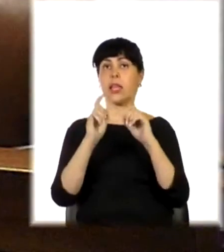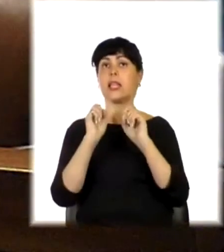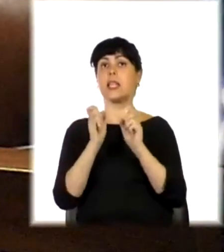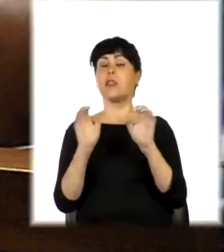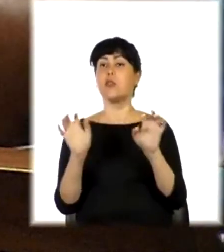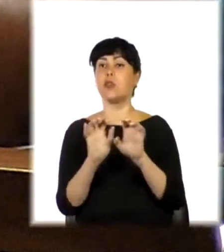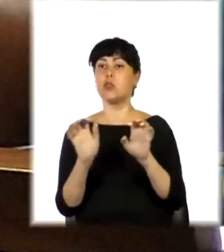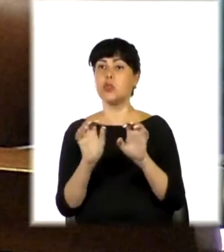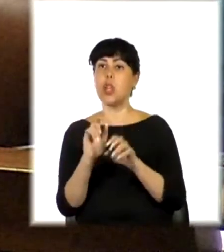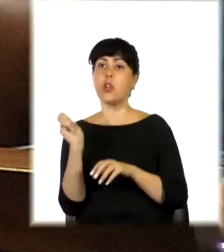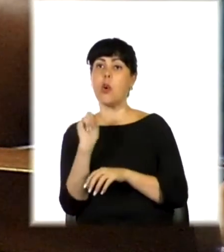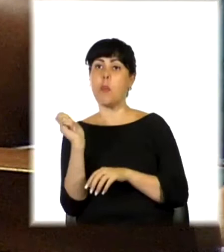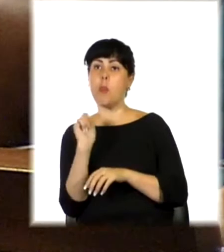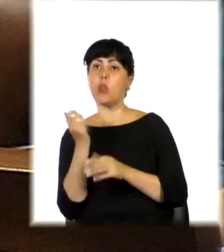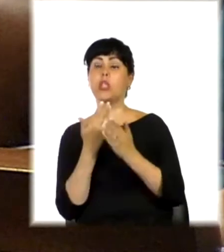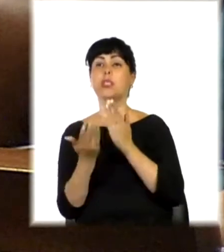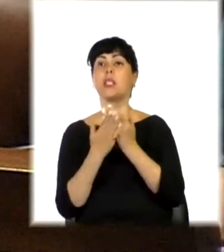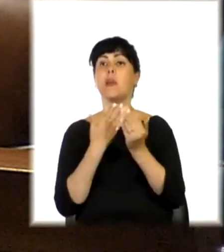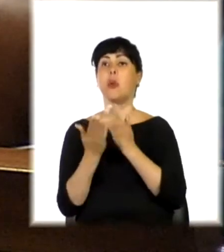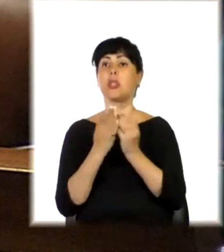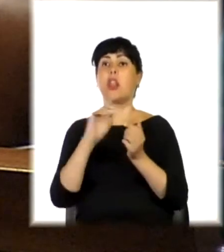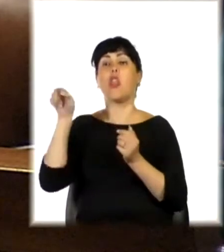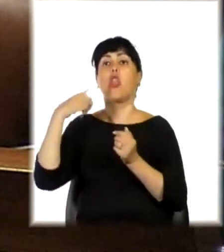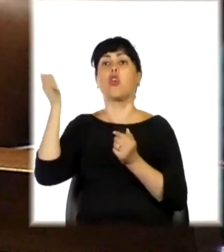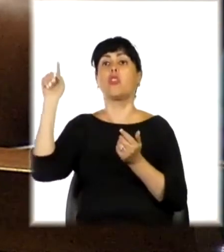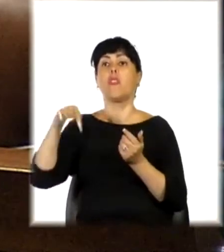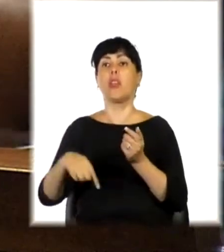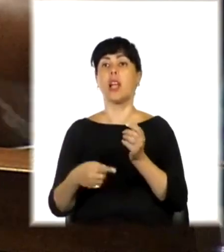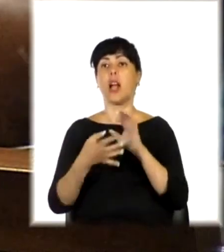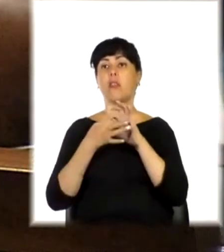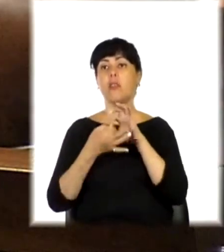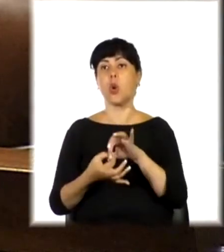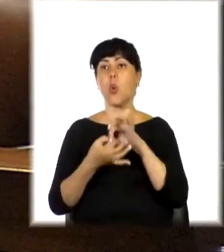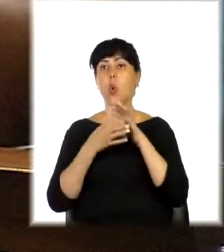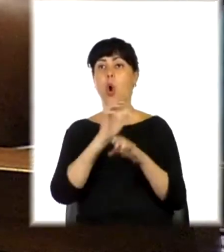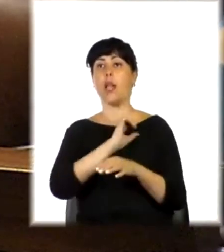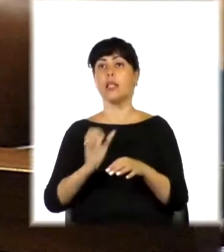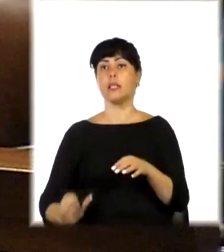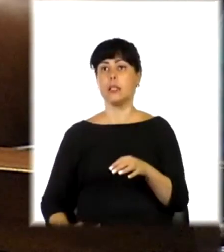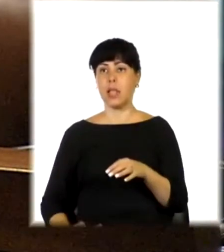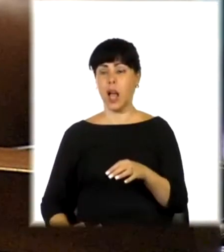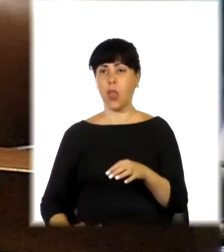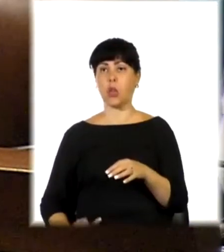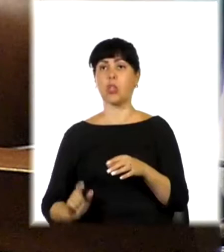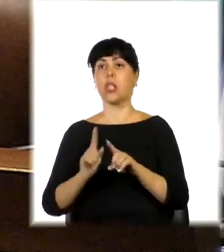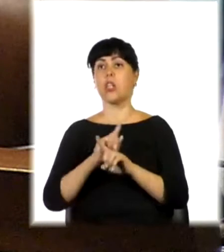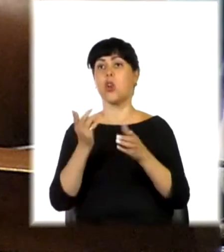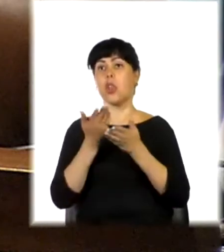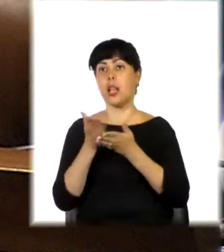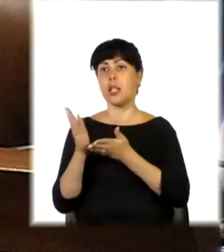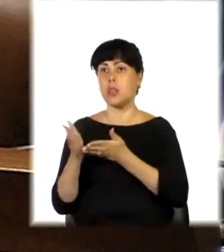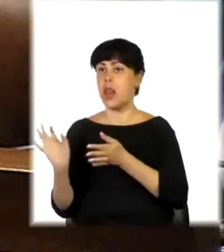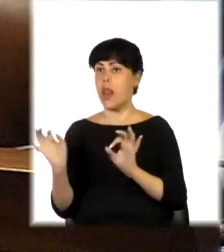públicos sin importar el origen del vínculo con el estado sin exclusiones de ninguna